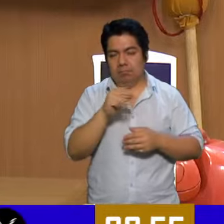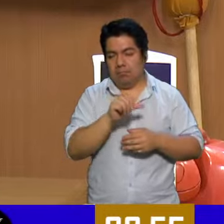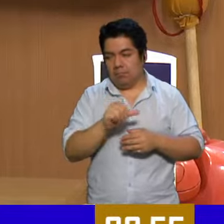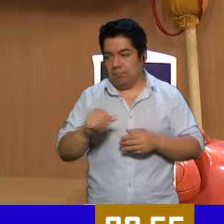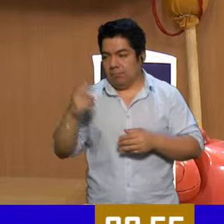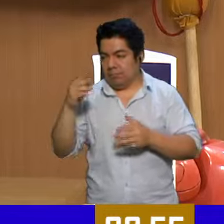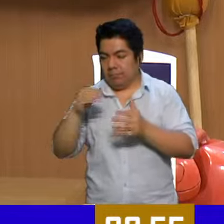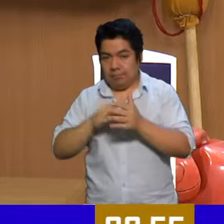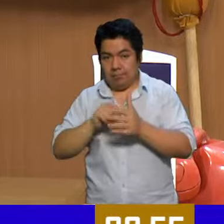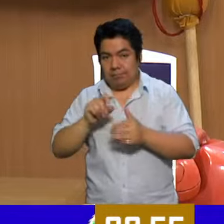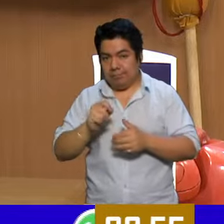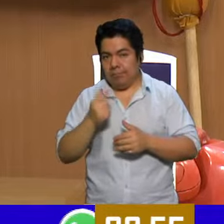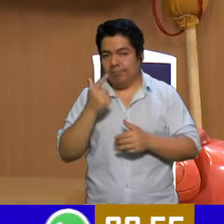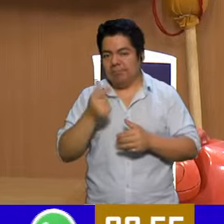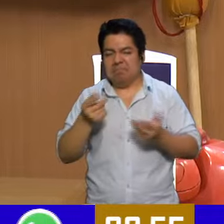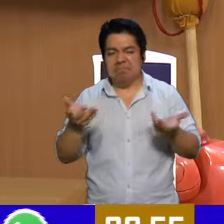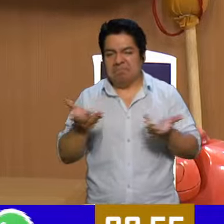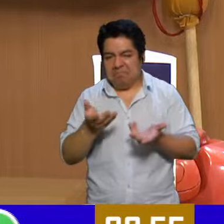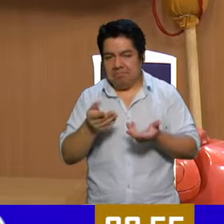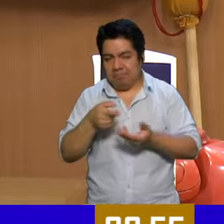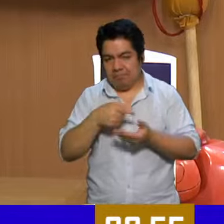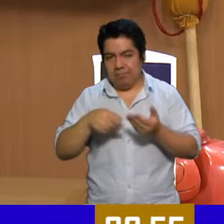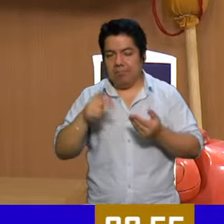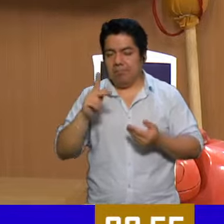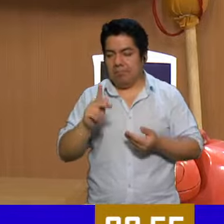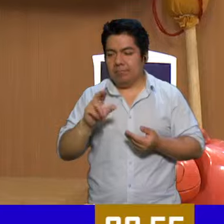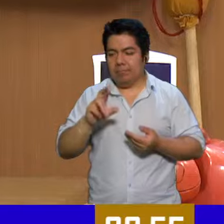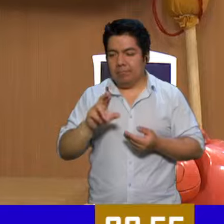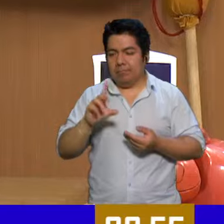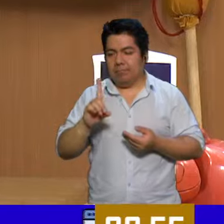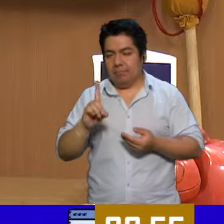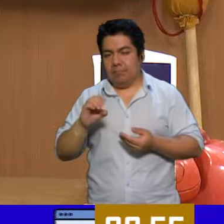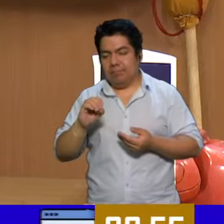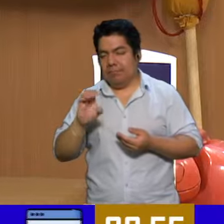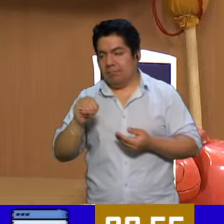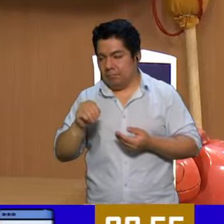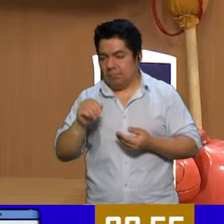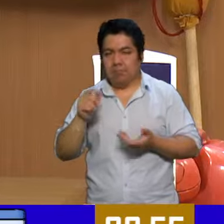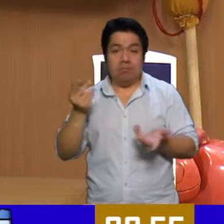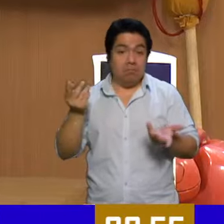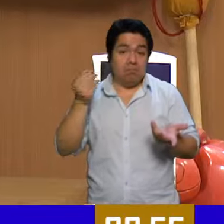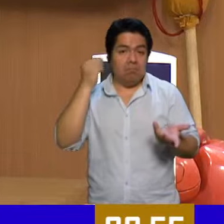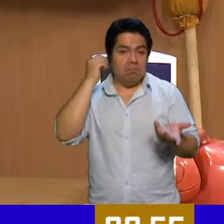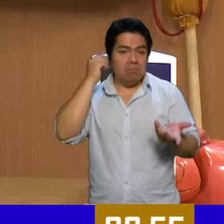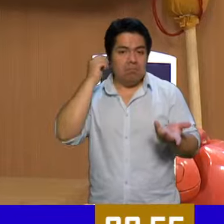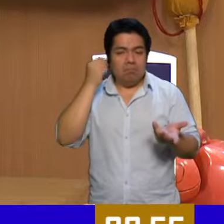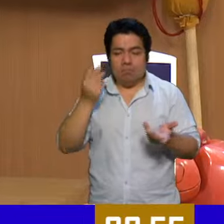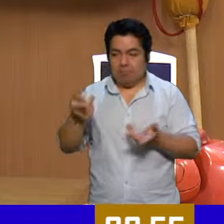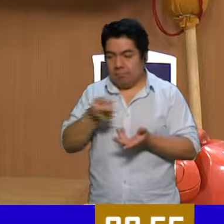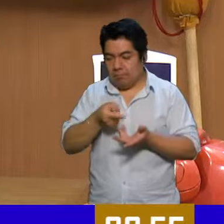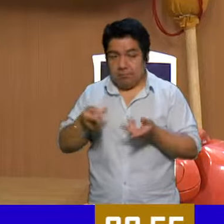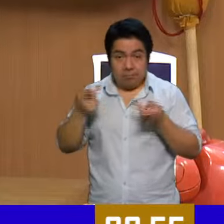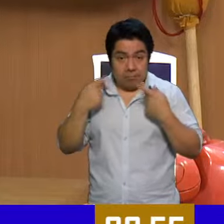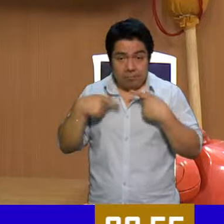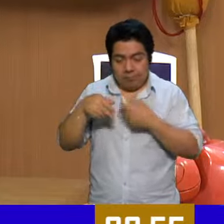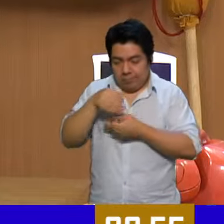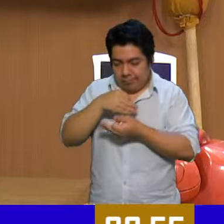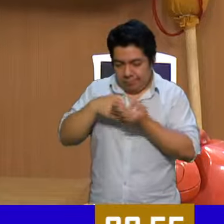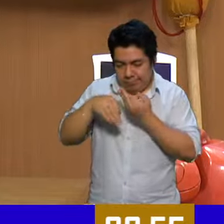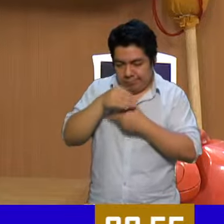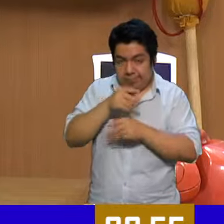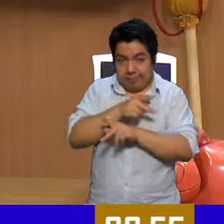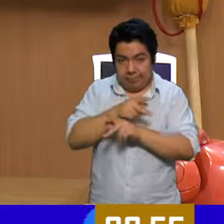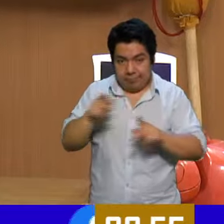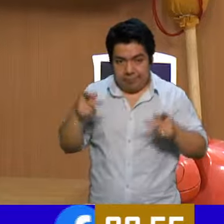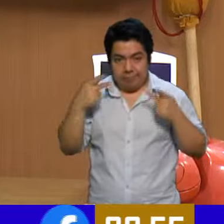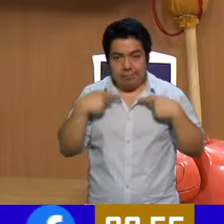2023-2027. ¿Qué hacemos en la PRODECON? Sencillo, claro, acercar y garantizar que todo el pueblo de México